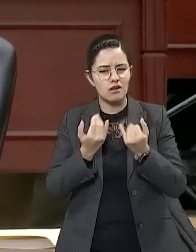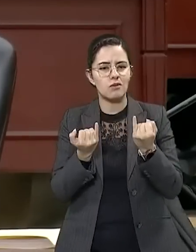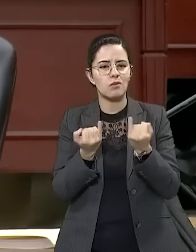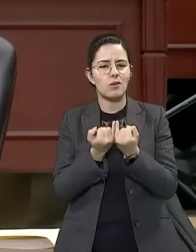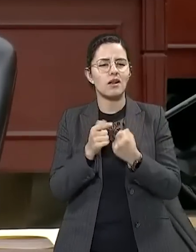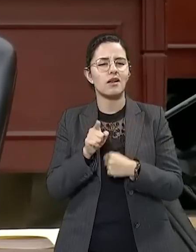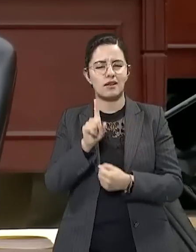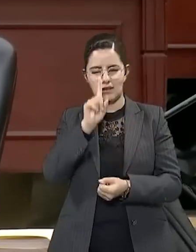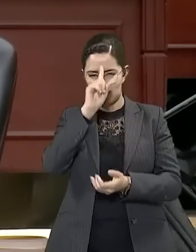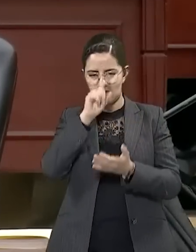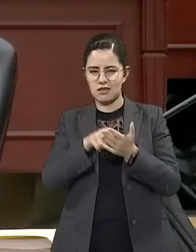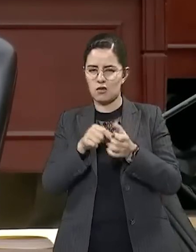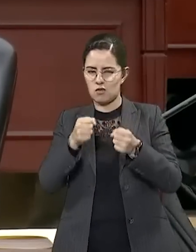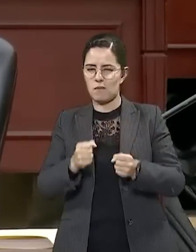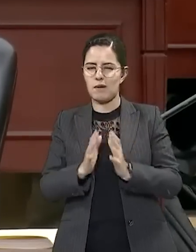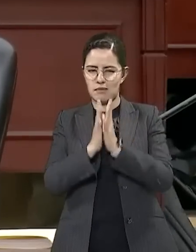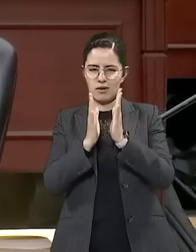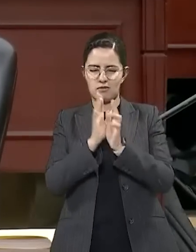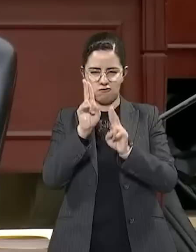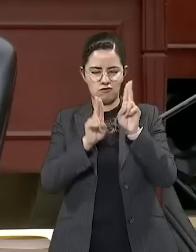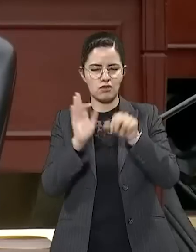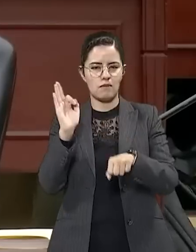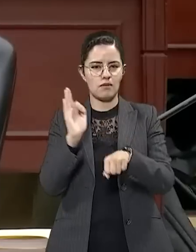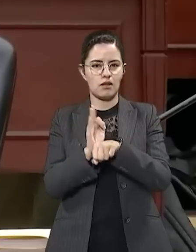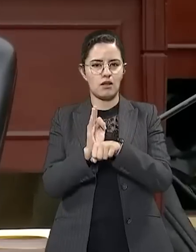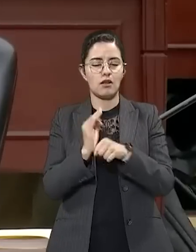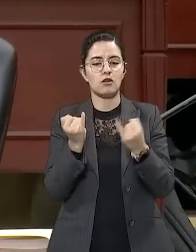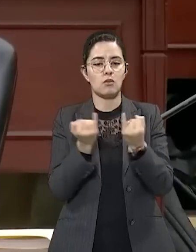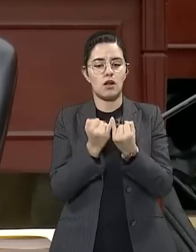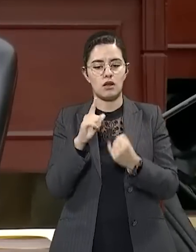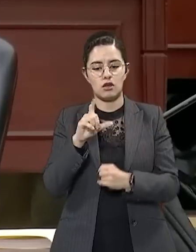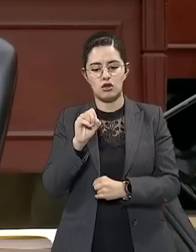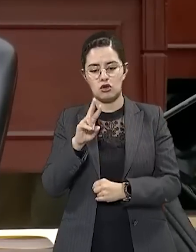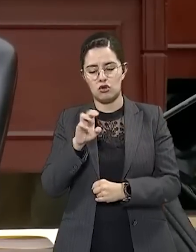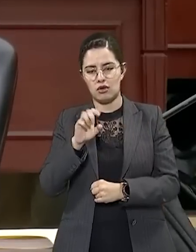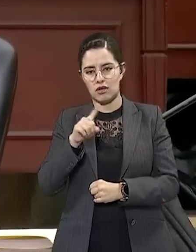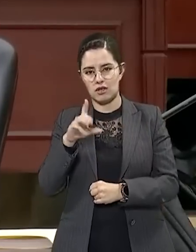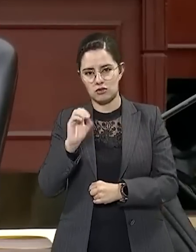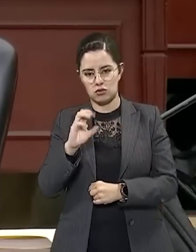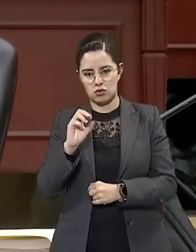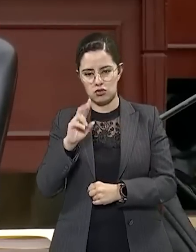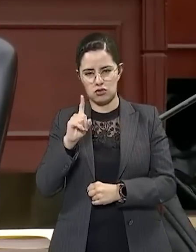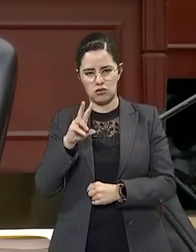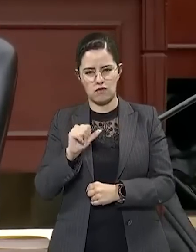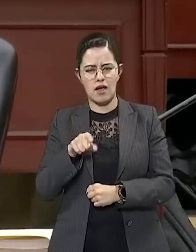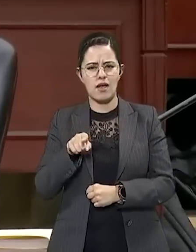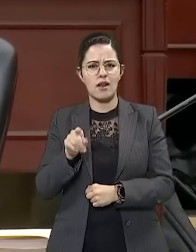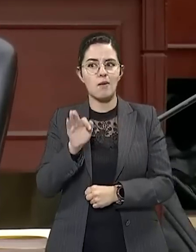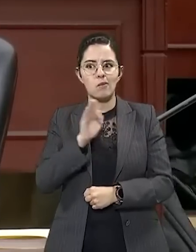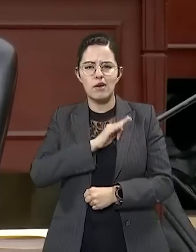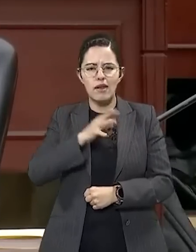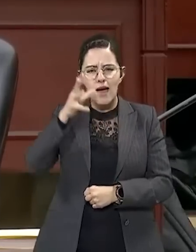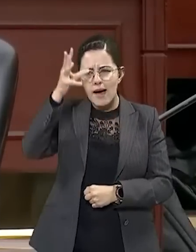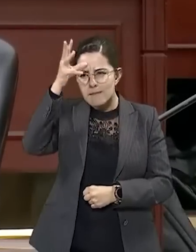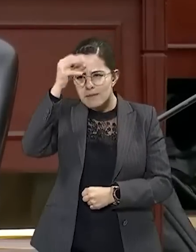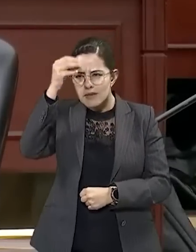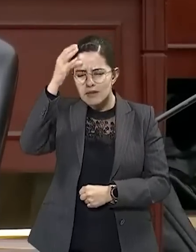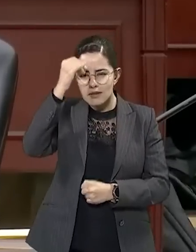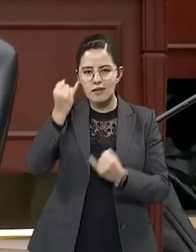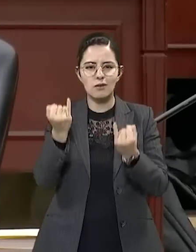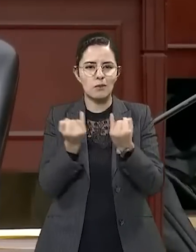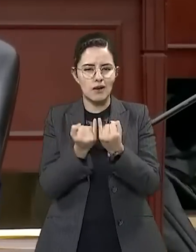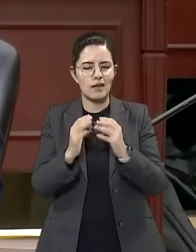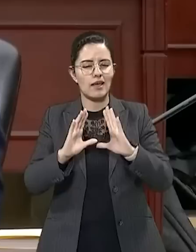A prueba de todo y de Don Lorenzo Córdoba su capacidad de aprendizaje y pedagógica pero